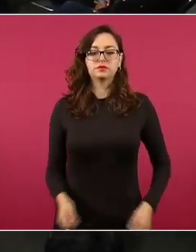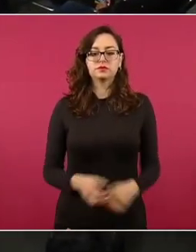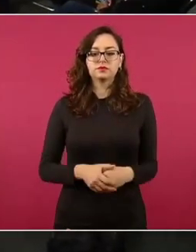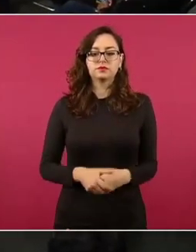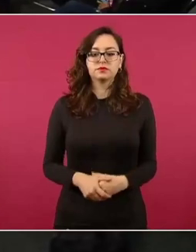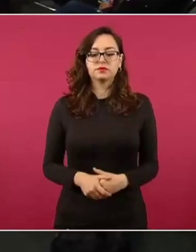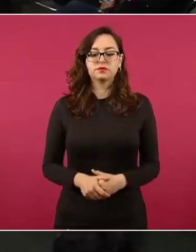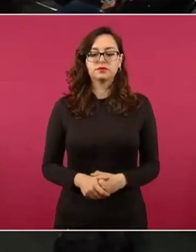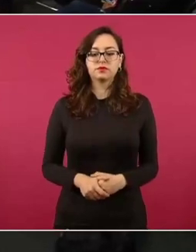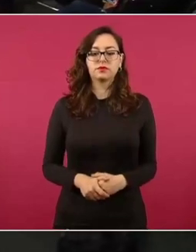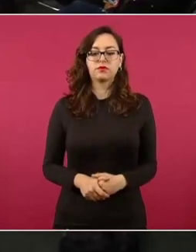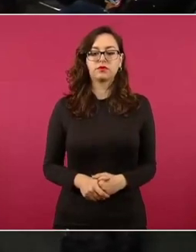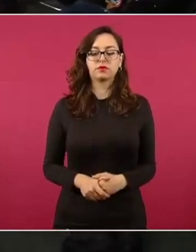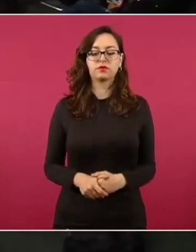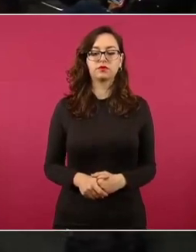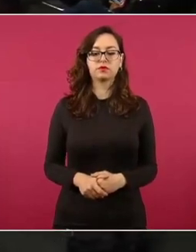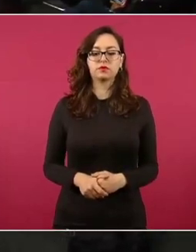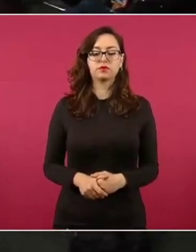Tres.